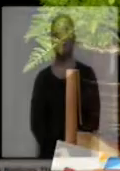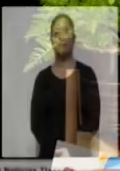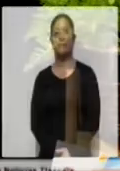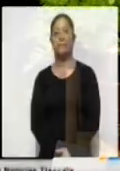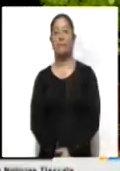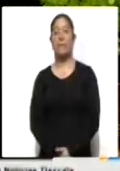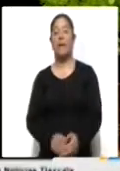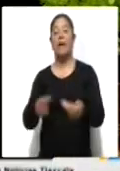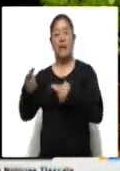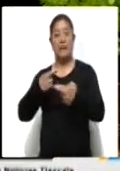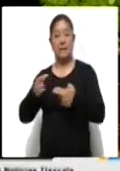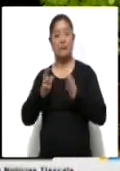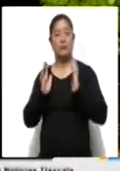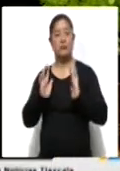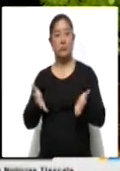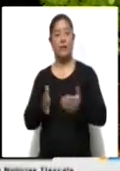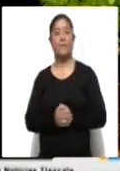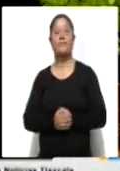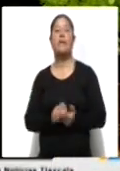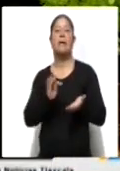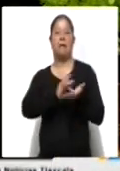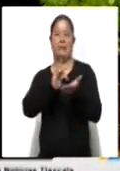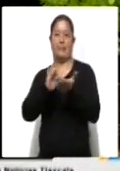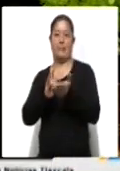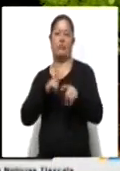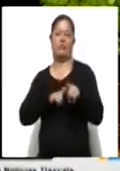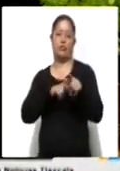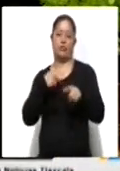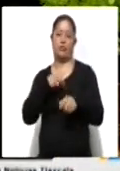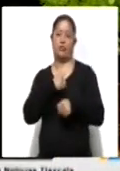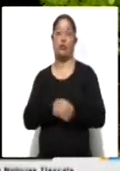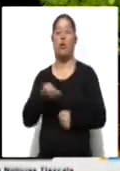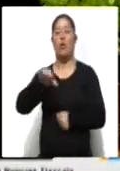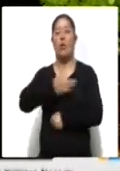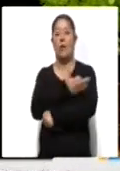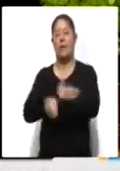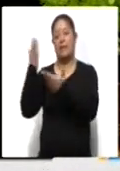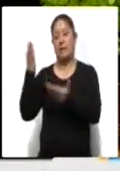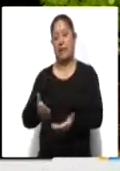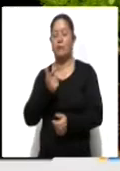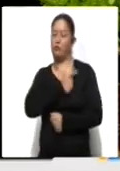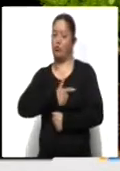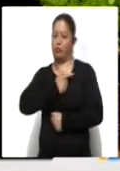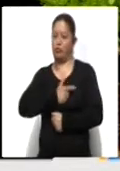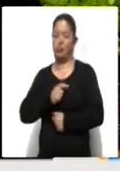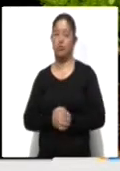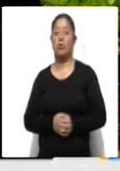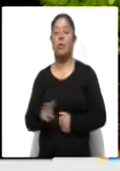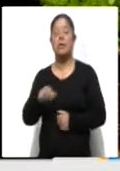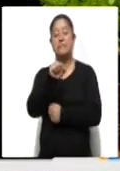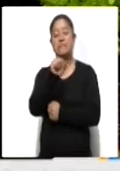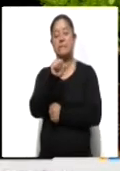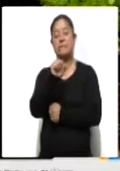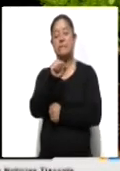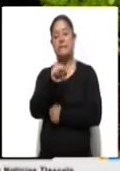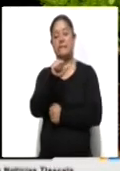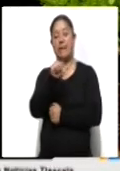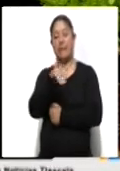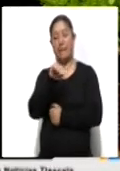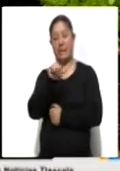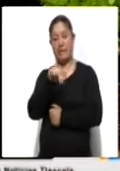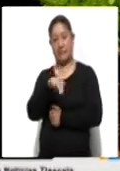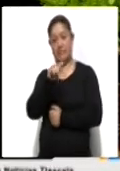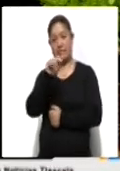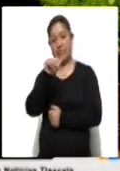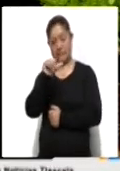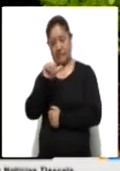Estamos de vuelta, gracias por continuar con nosotros. Esta tarde recibimos con mucho gusto en el estudio a Samantha Hernández Reyes.